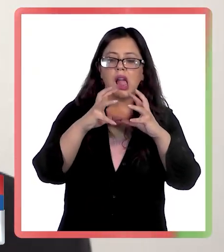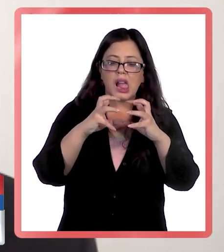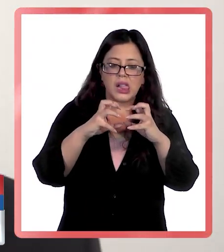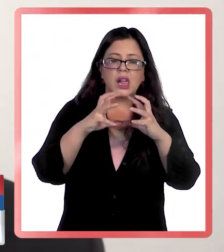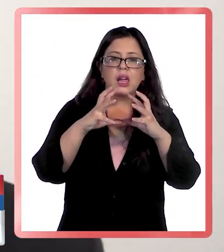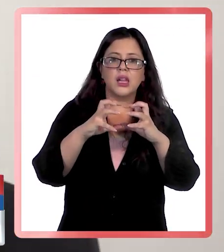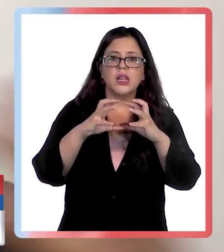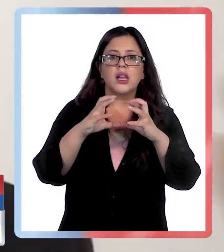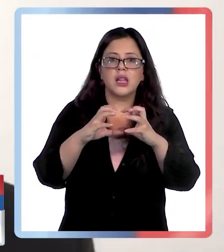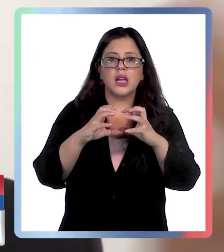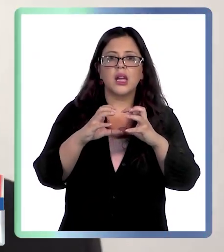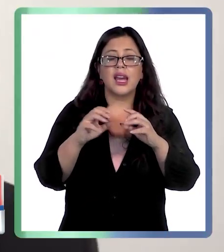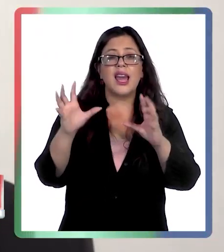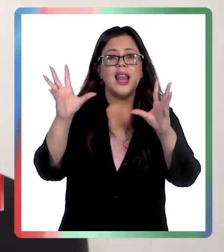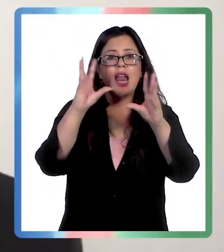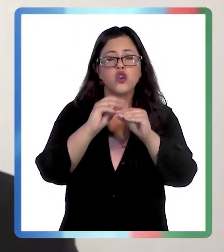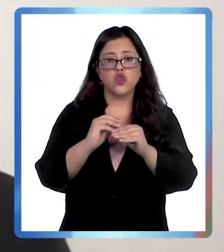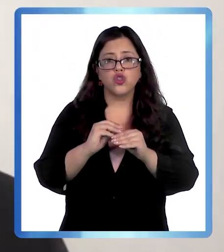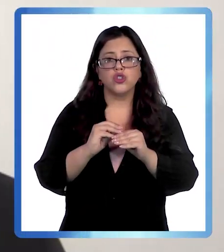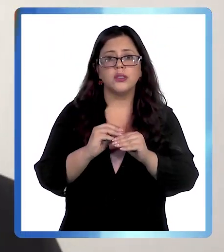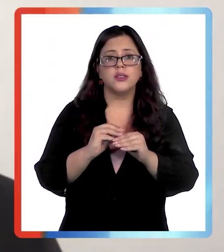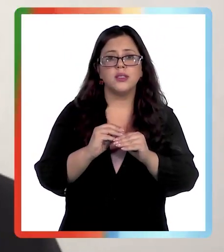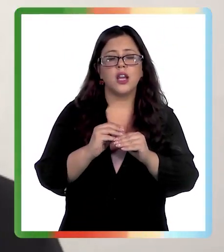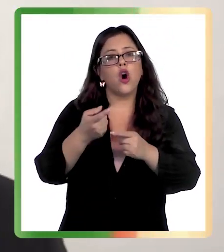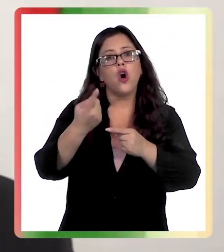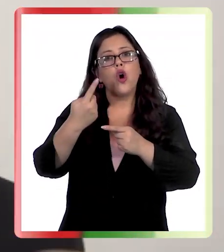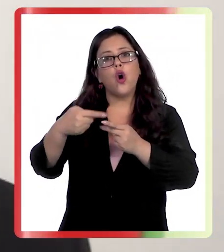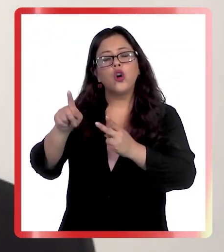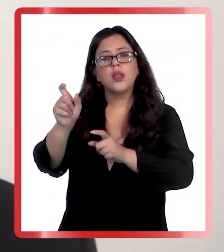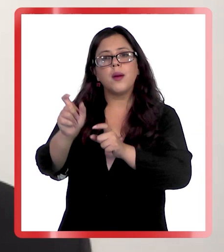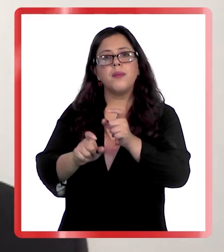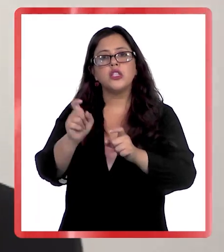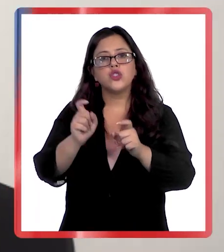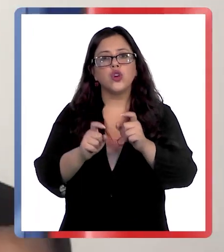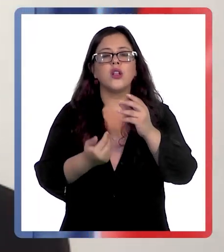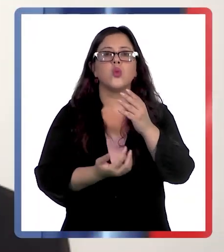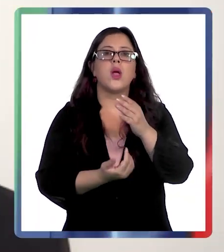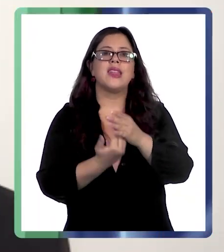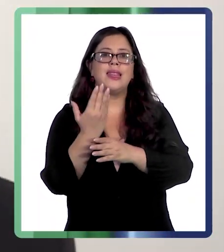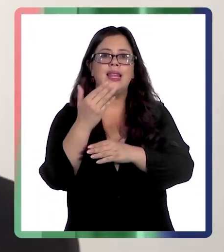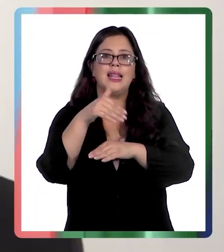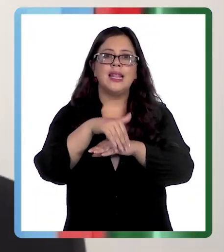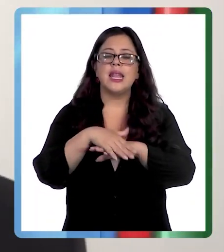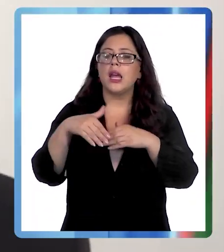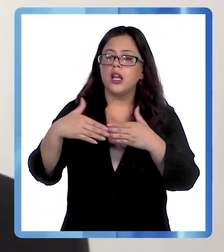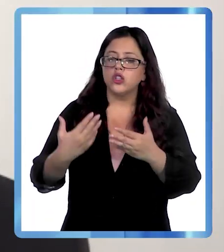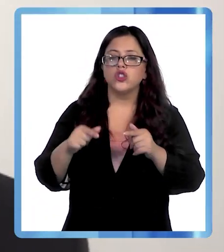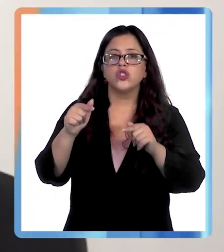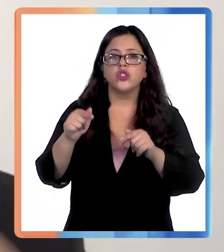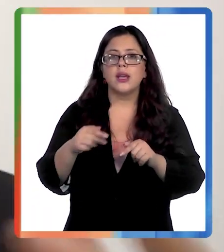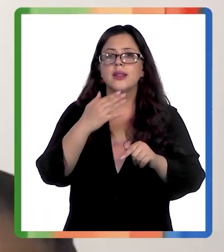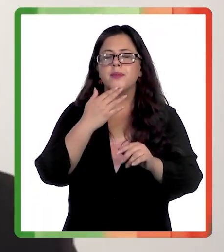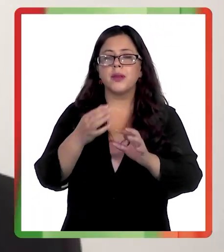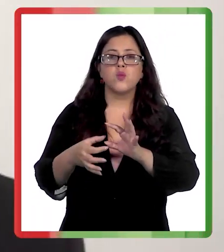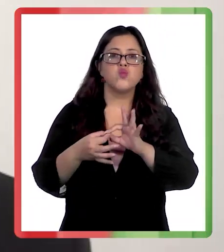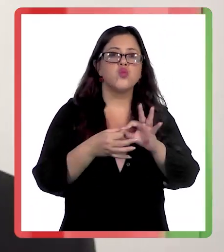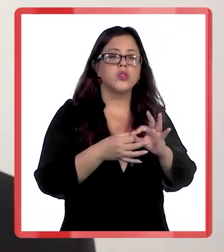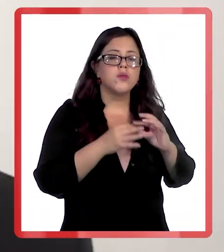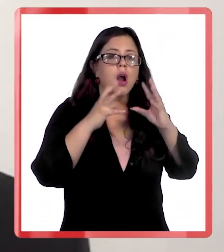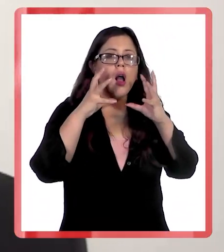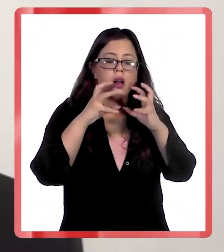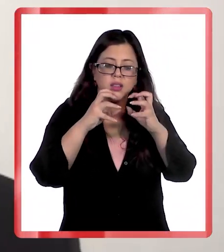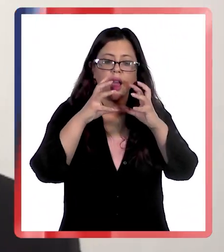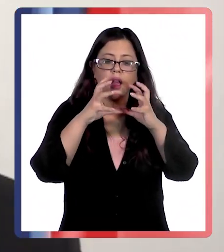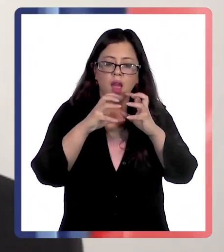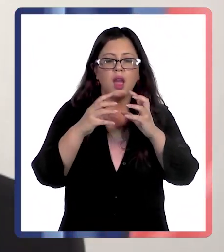bruan son bruxos nocturnos ya y otros son brux comanos diurnos entonces hay que ver también la causa de este